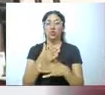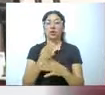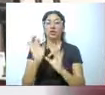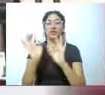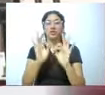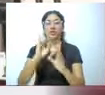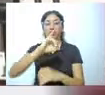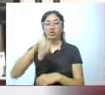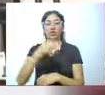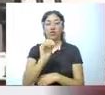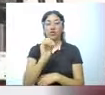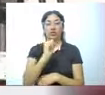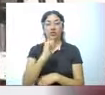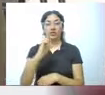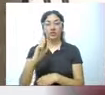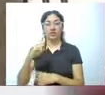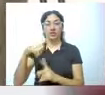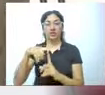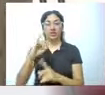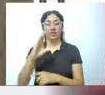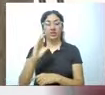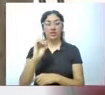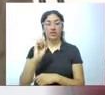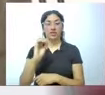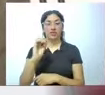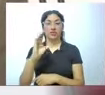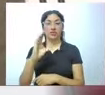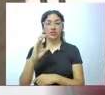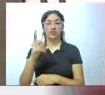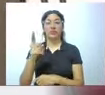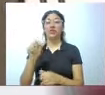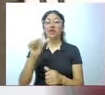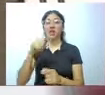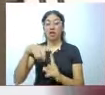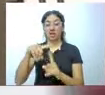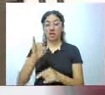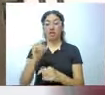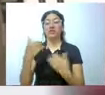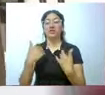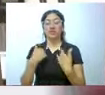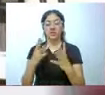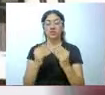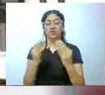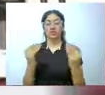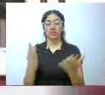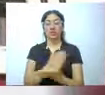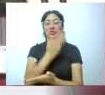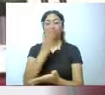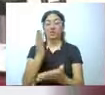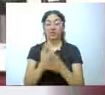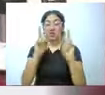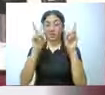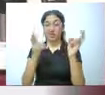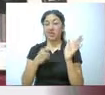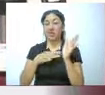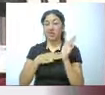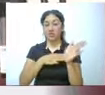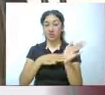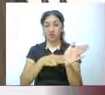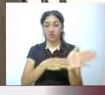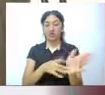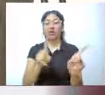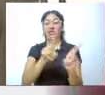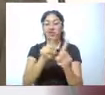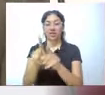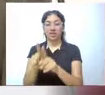efectivamente la atu está generando muchos problemas pero no solamente en el Metropolitano el corredor